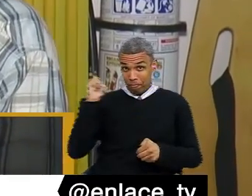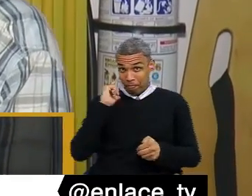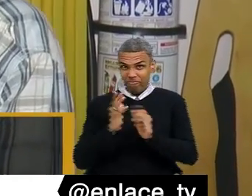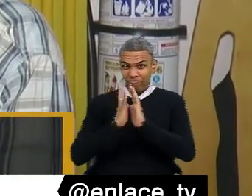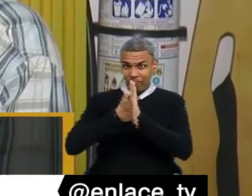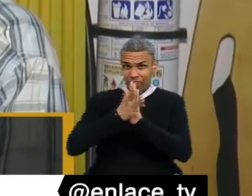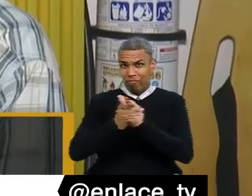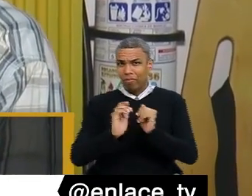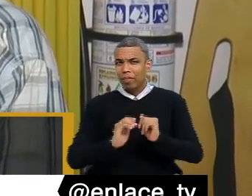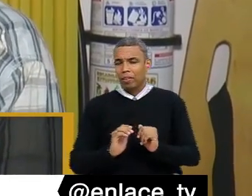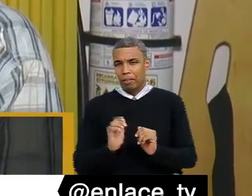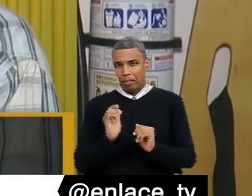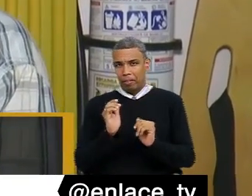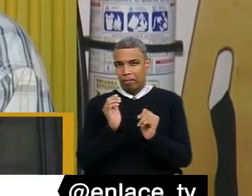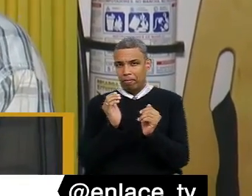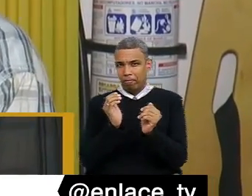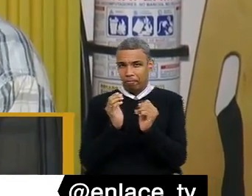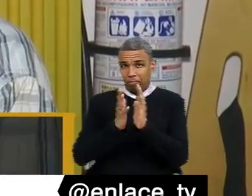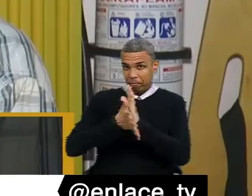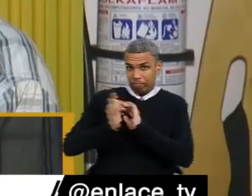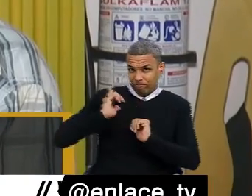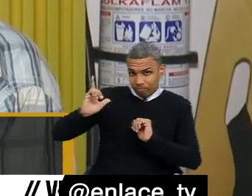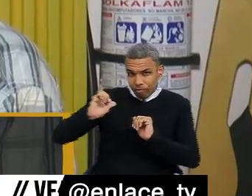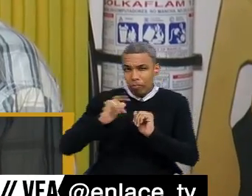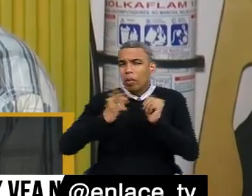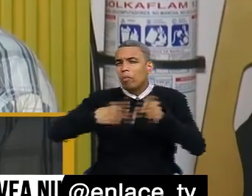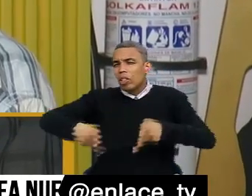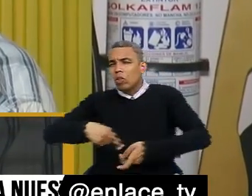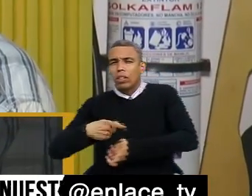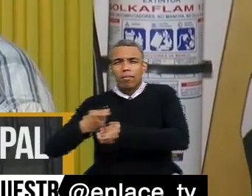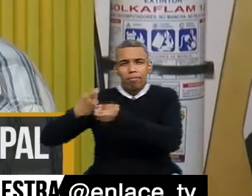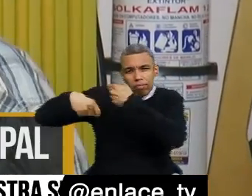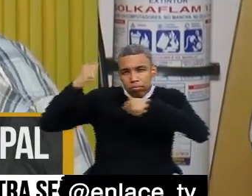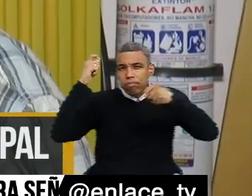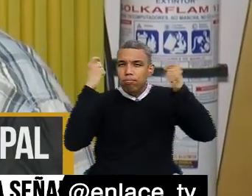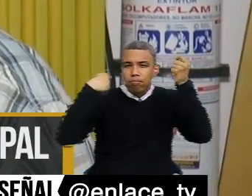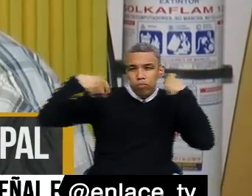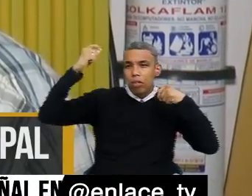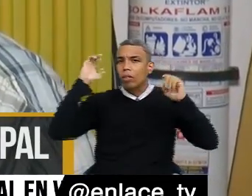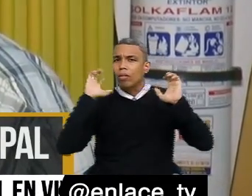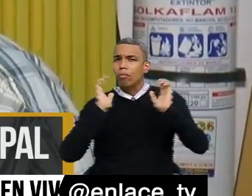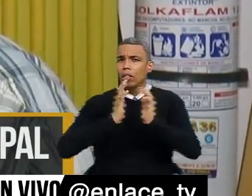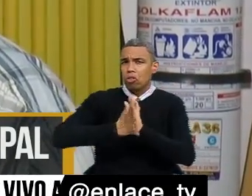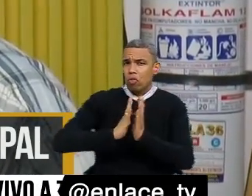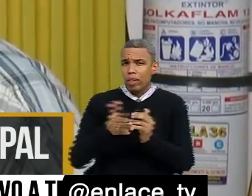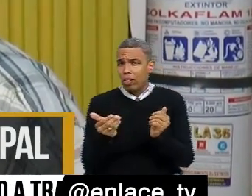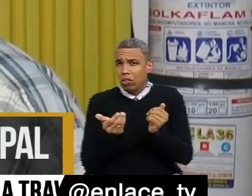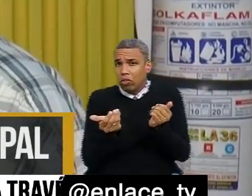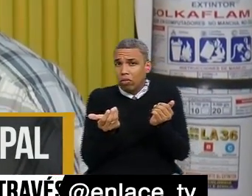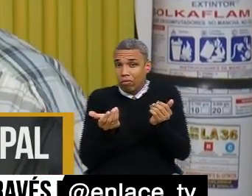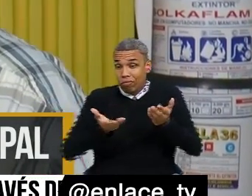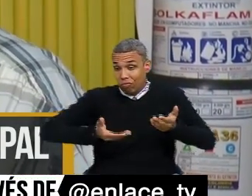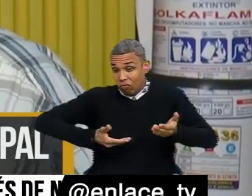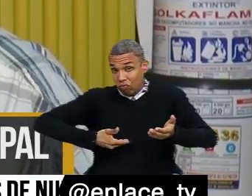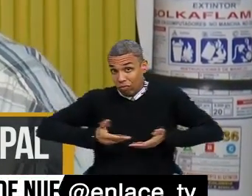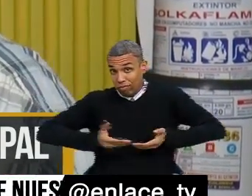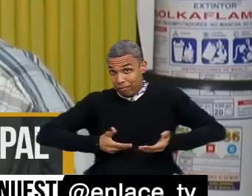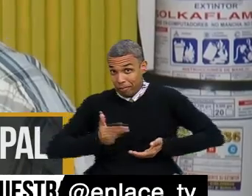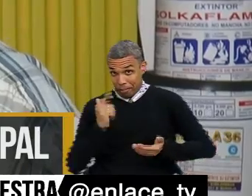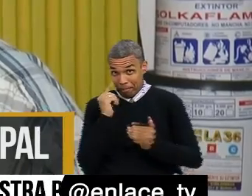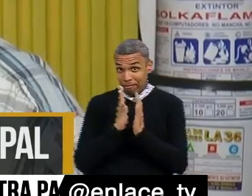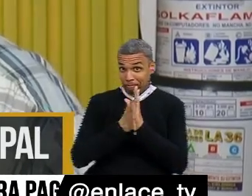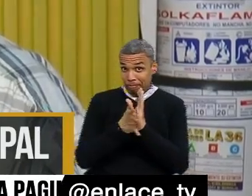a este medio. Y la razón de estar aquí es que todos nos vamos a unir para apoyarnos, porque en el sector